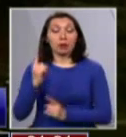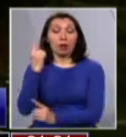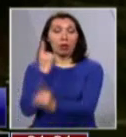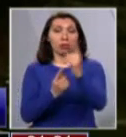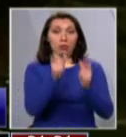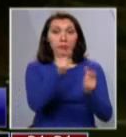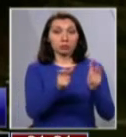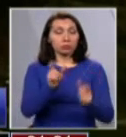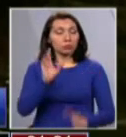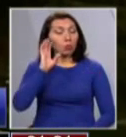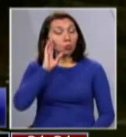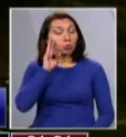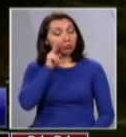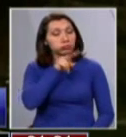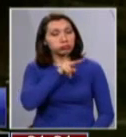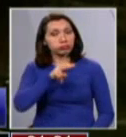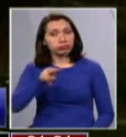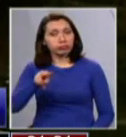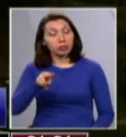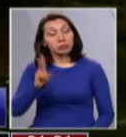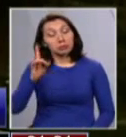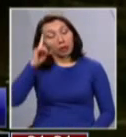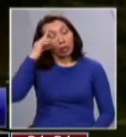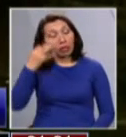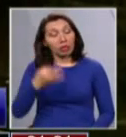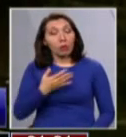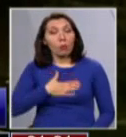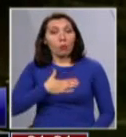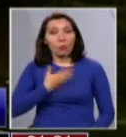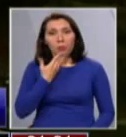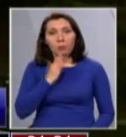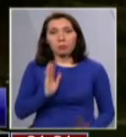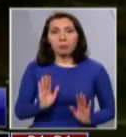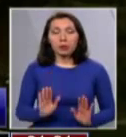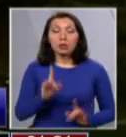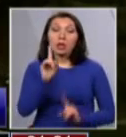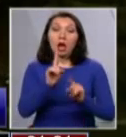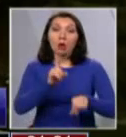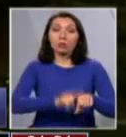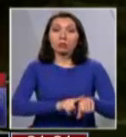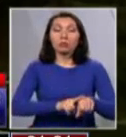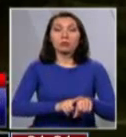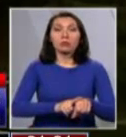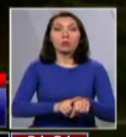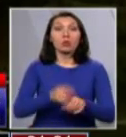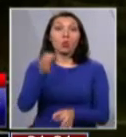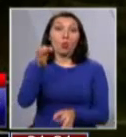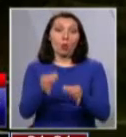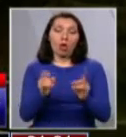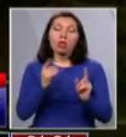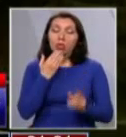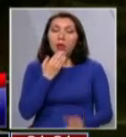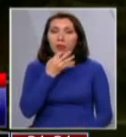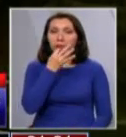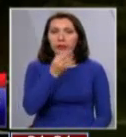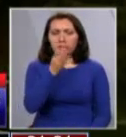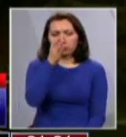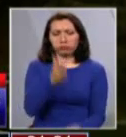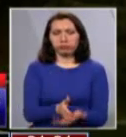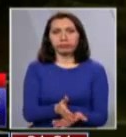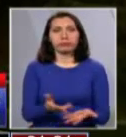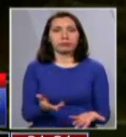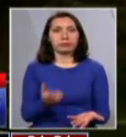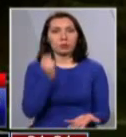que escucha no es cierto tome su propia decisión y quizás en algún minuto el juez se tendrá que tomar también su propia decisión